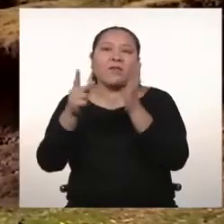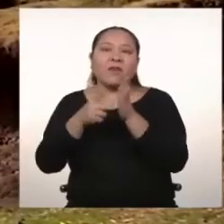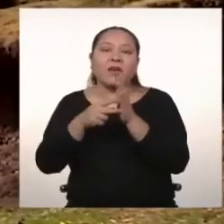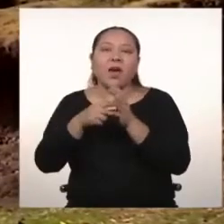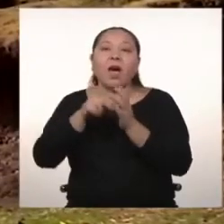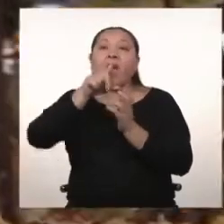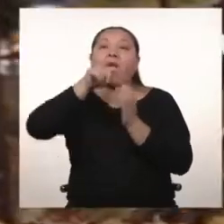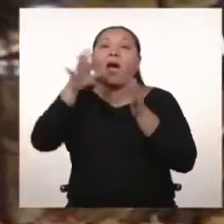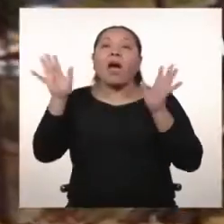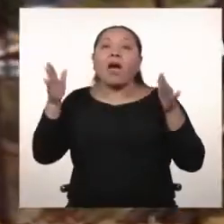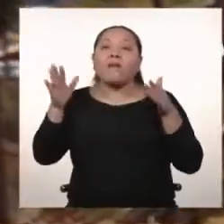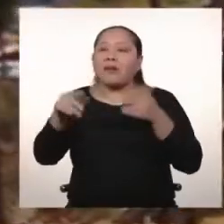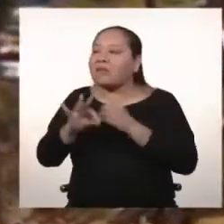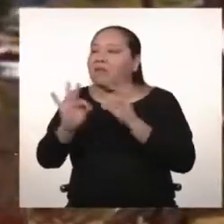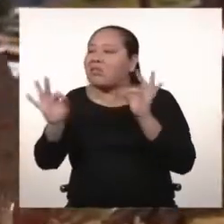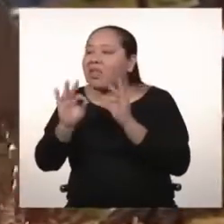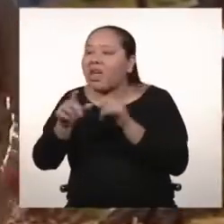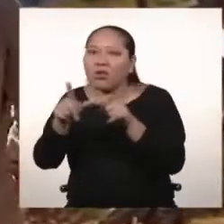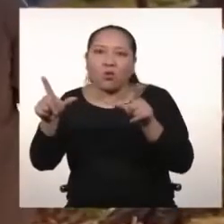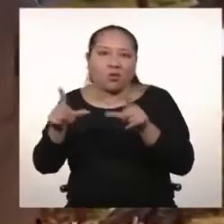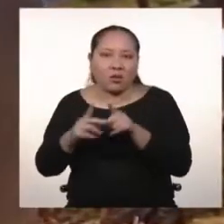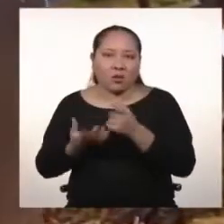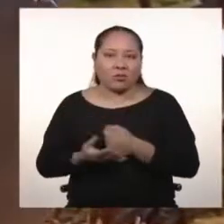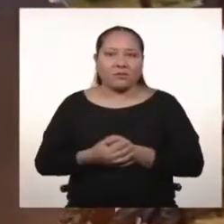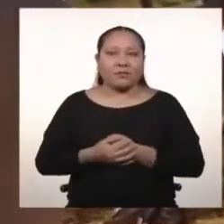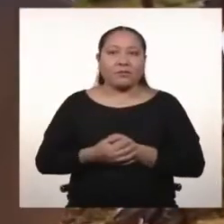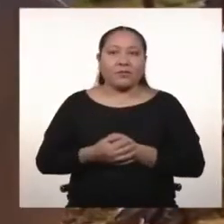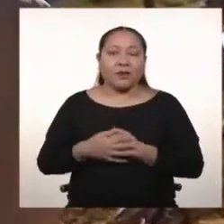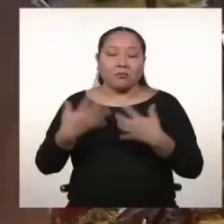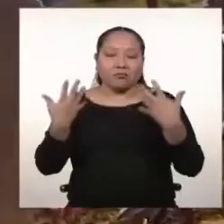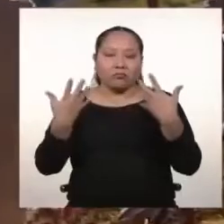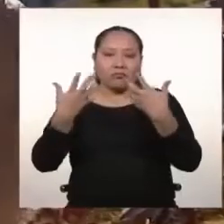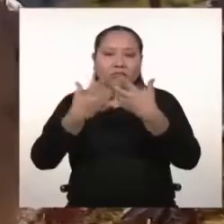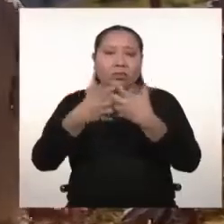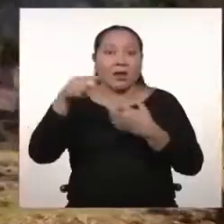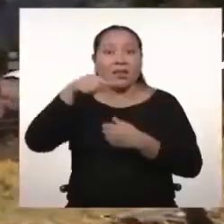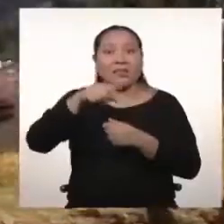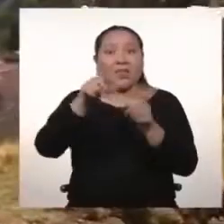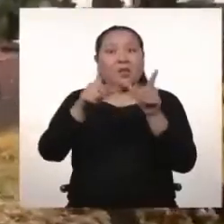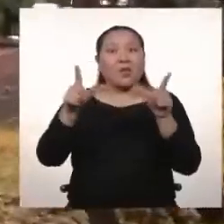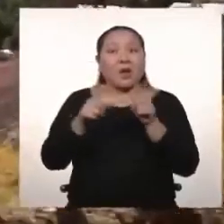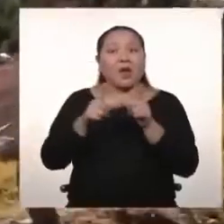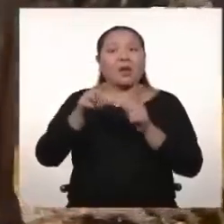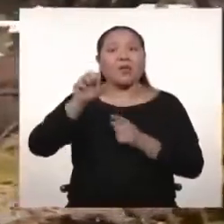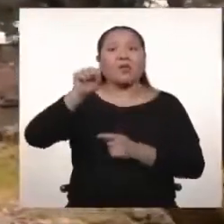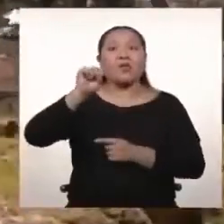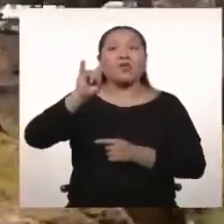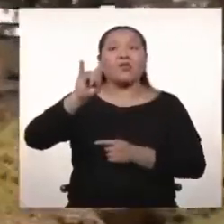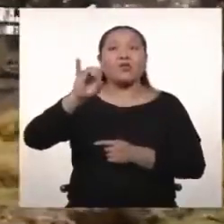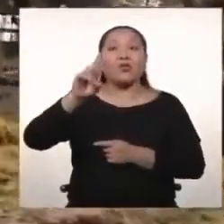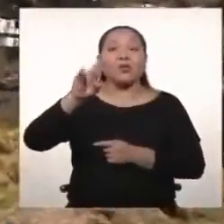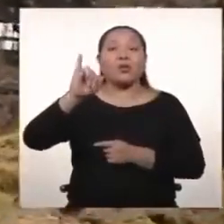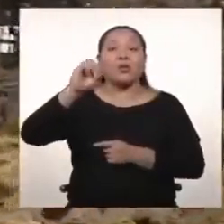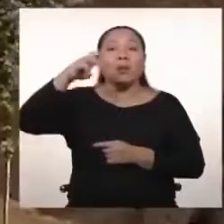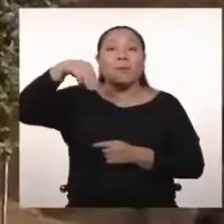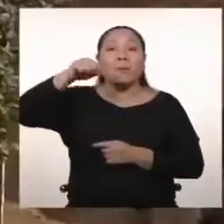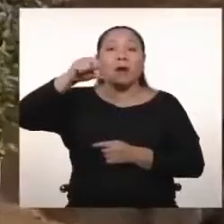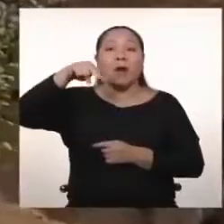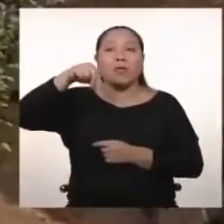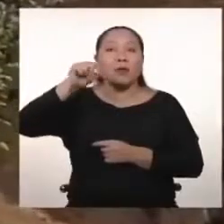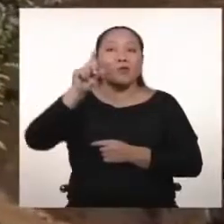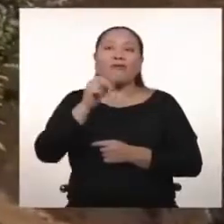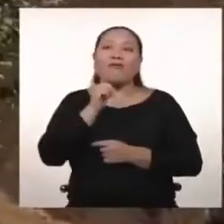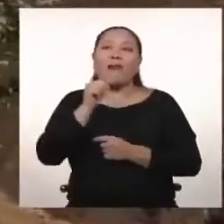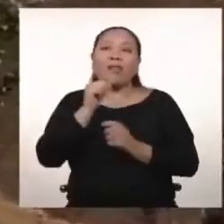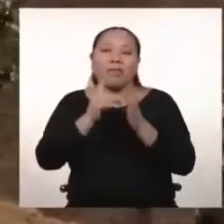parte y hasta hoy a pesar de su vinculación con tupacamaru Suriana apce de ninguna parte por Su atraso